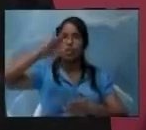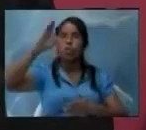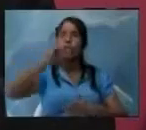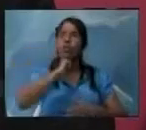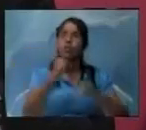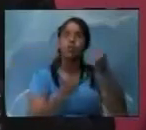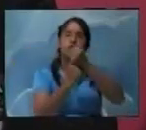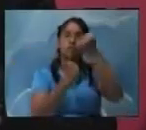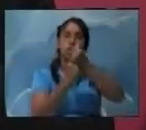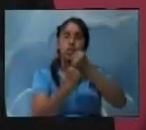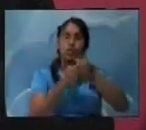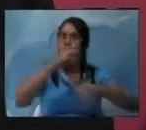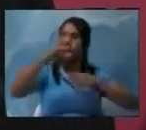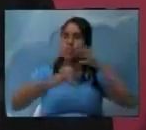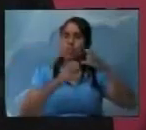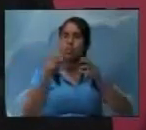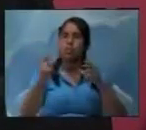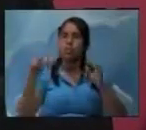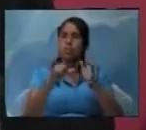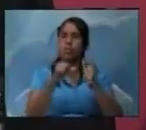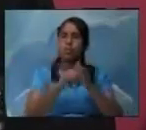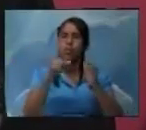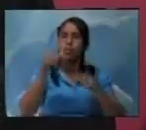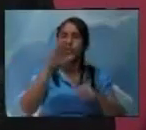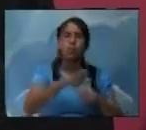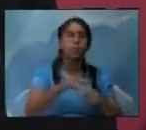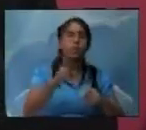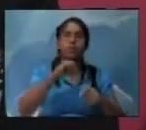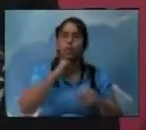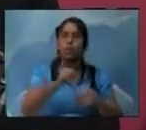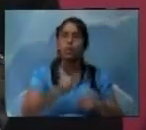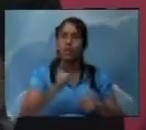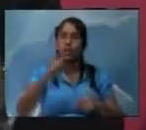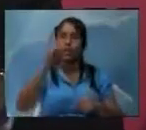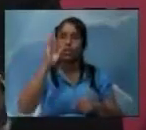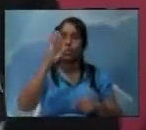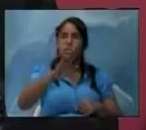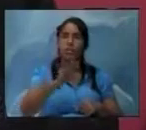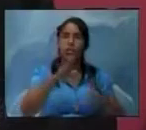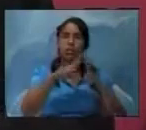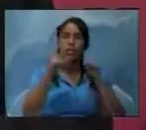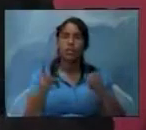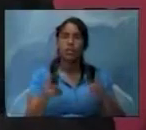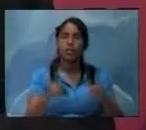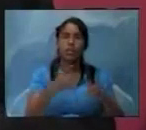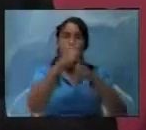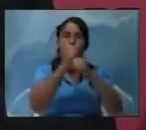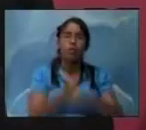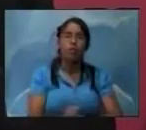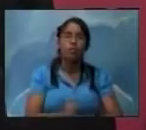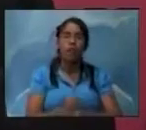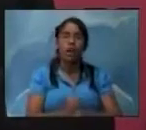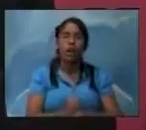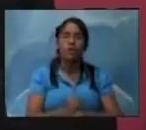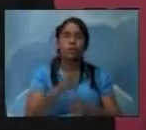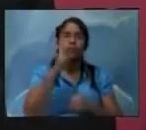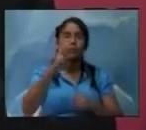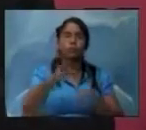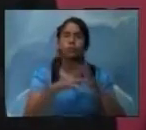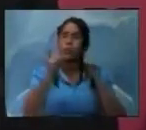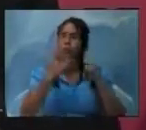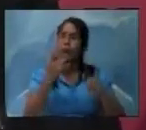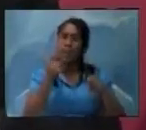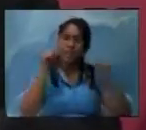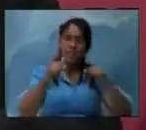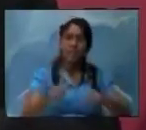nuestro socorro. La tribulación por donde hoy estás pasando es que Dios está probando nuestra confianza. Mire lo que